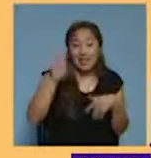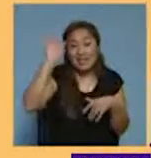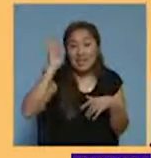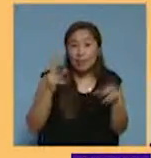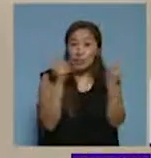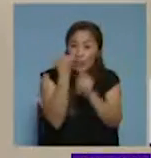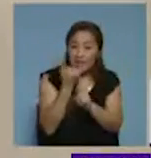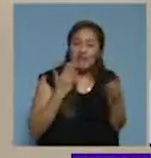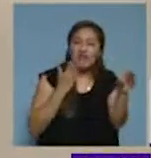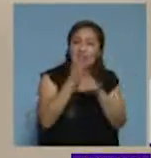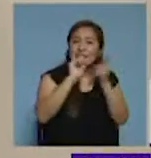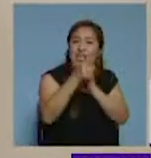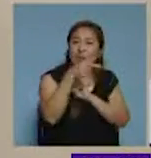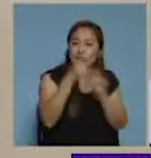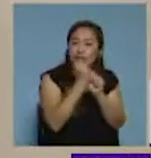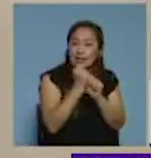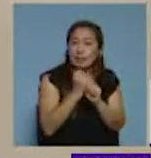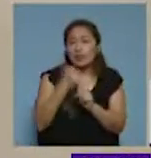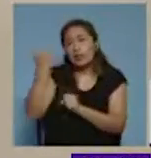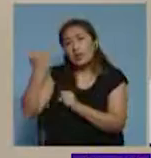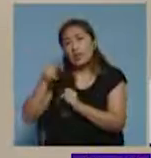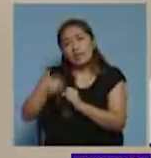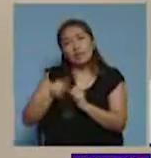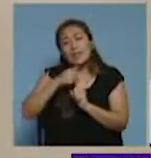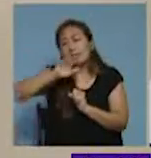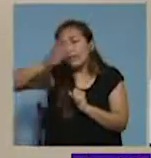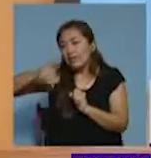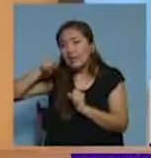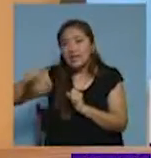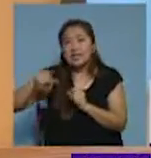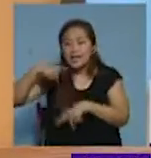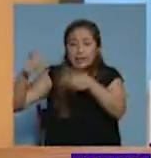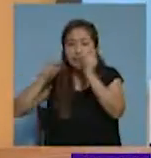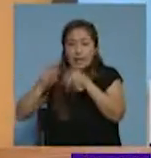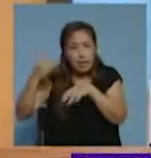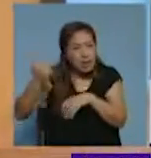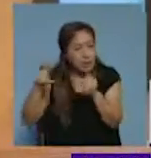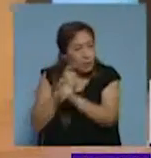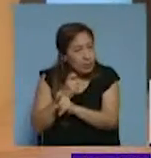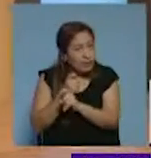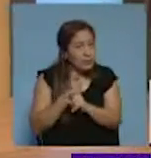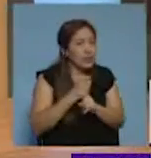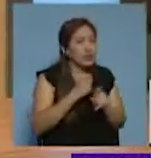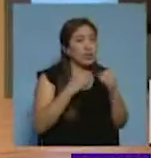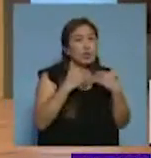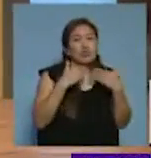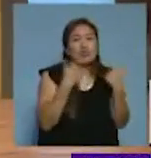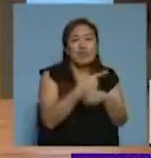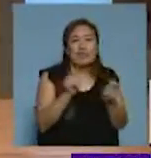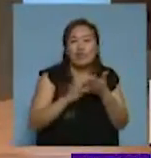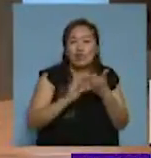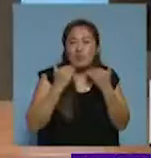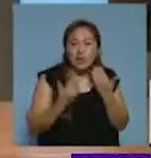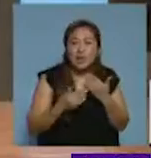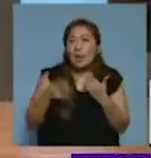inconveniente en la zona del ramal camino para valle grande hubo hoy inconvenientes no tenemos novedad de eso pero